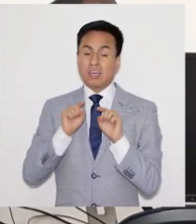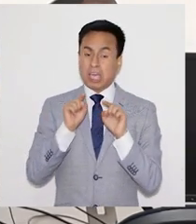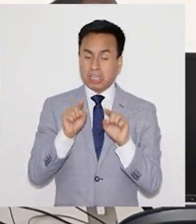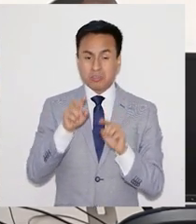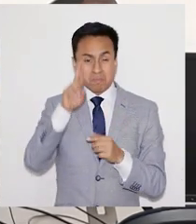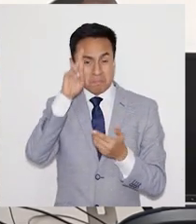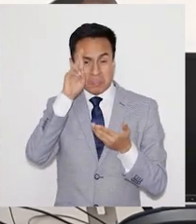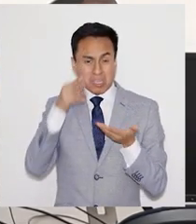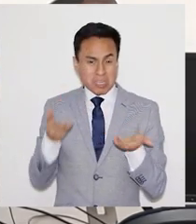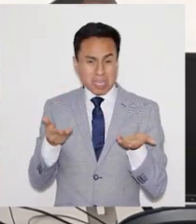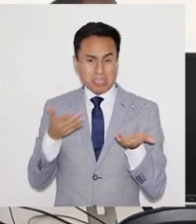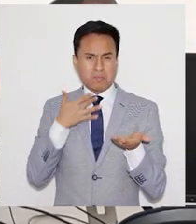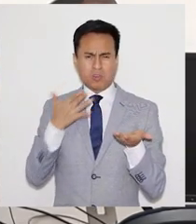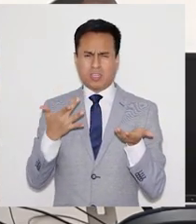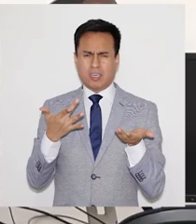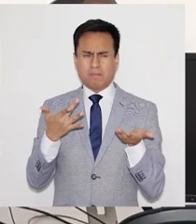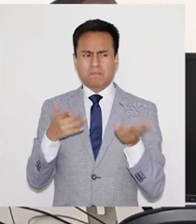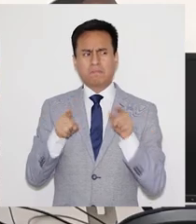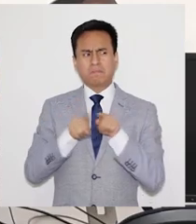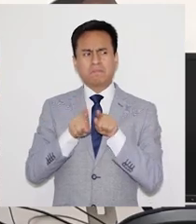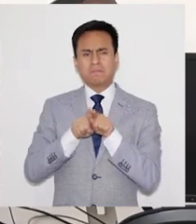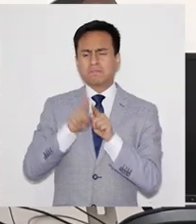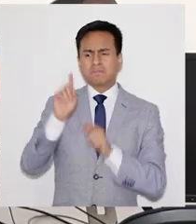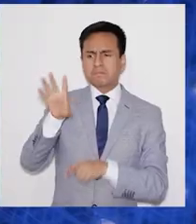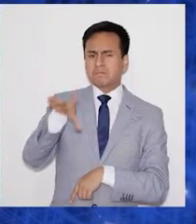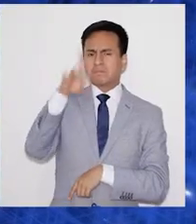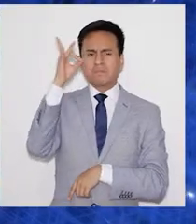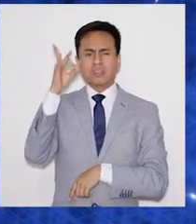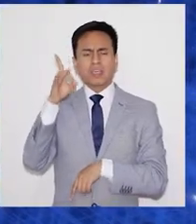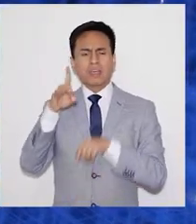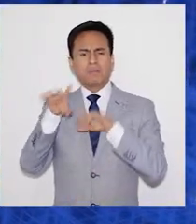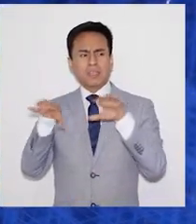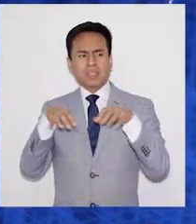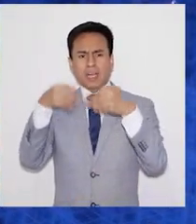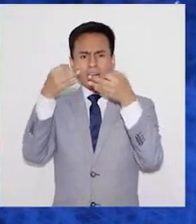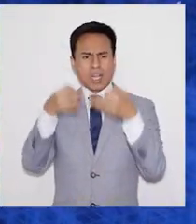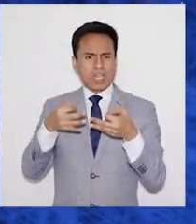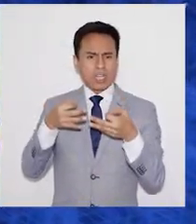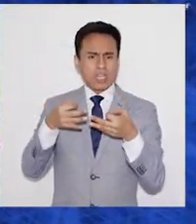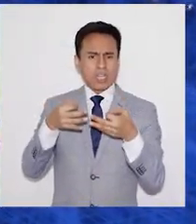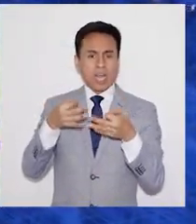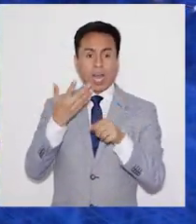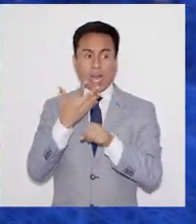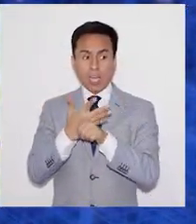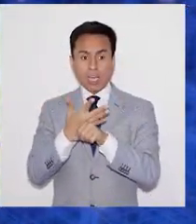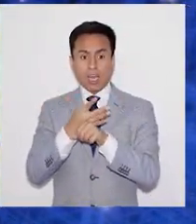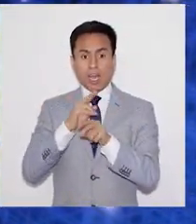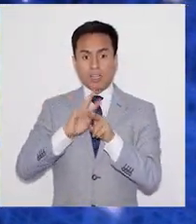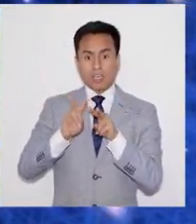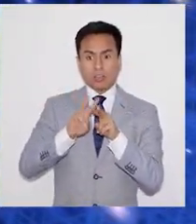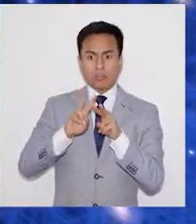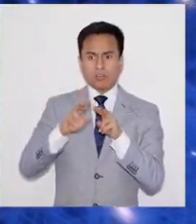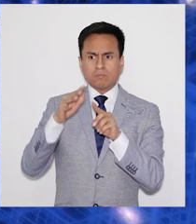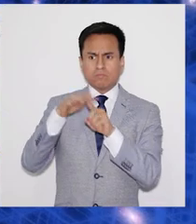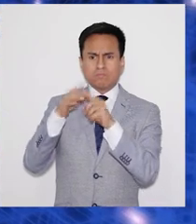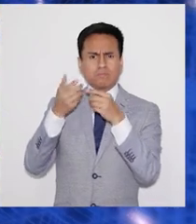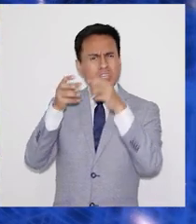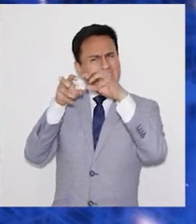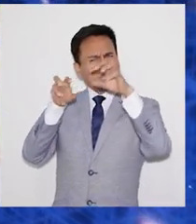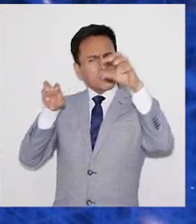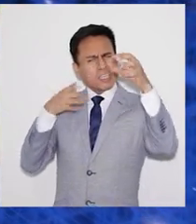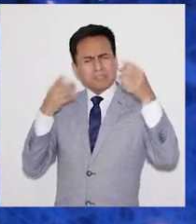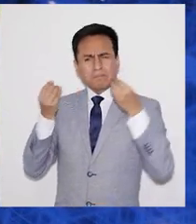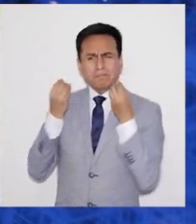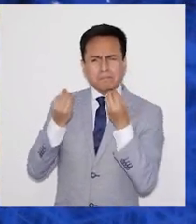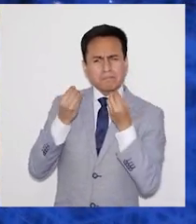bastante extraño porque de alguna forma no encontramos un material directamente que esté haciendo este efecto. Por